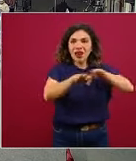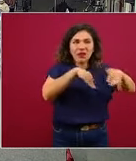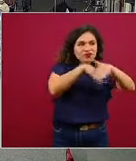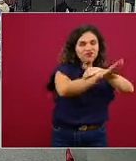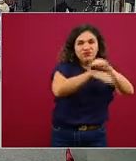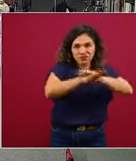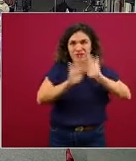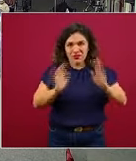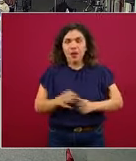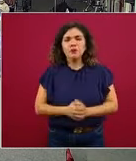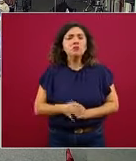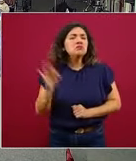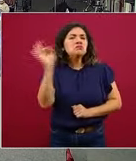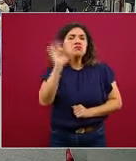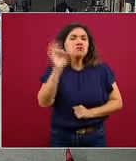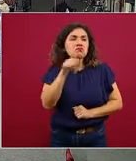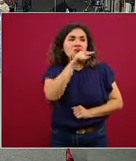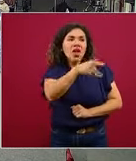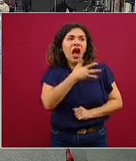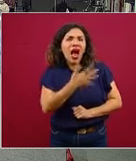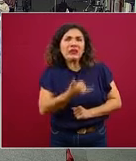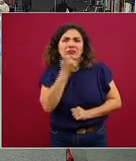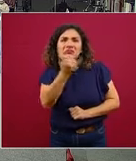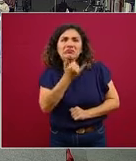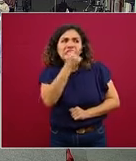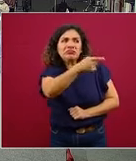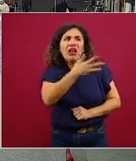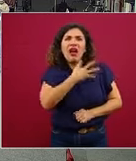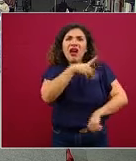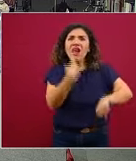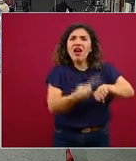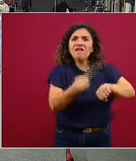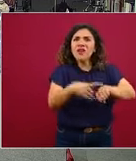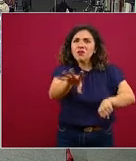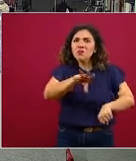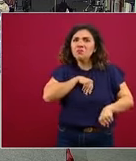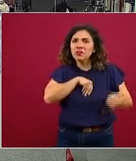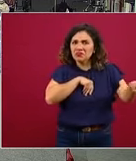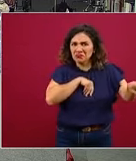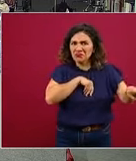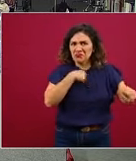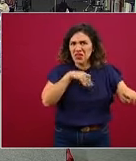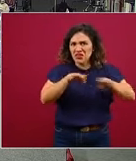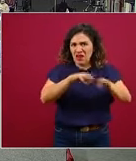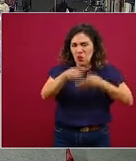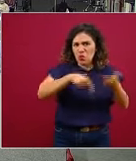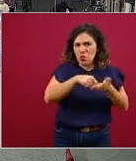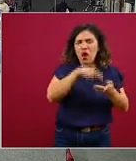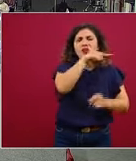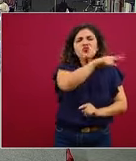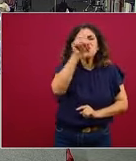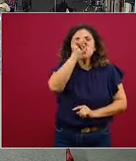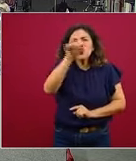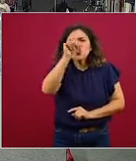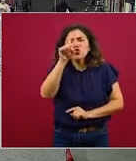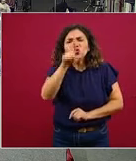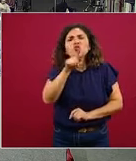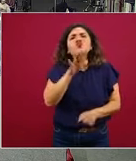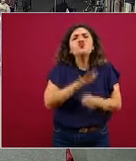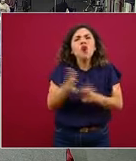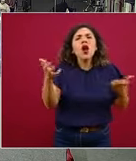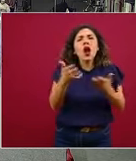normalidad. Cuando hay un posible contagio, cuando ya está confirmado un contagio dentro de un grupo laboral, ¿cuáles las recomendaciones que usted